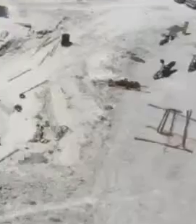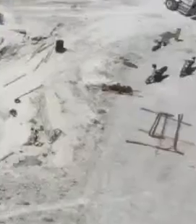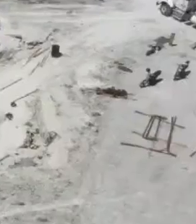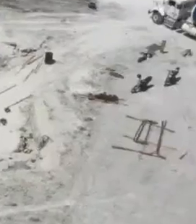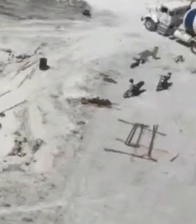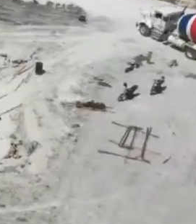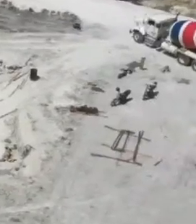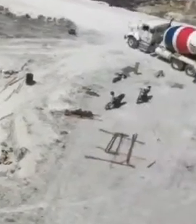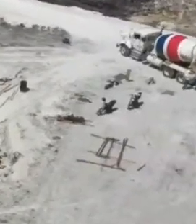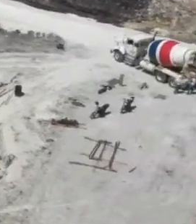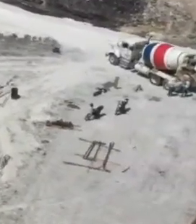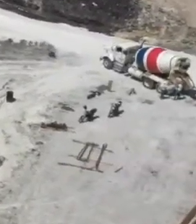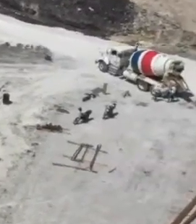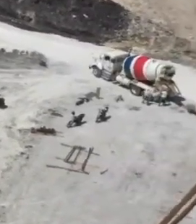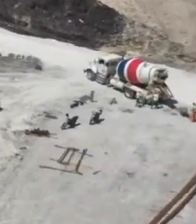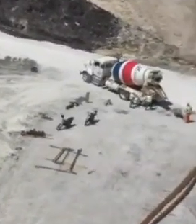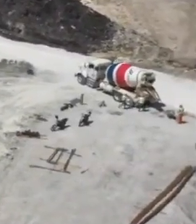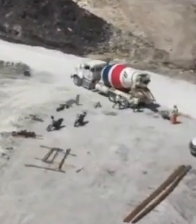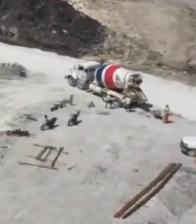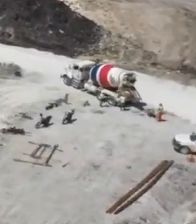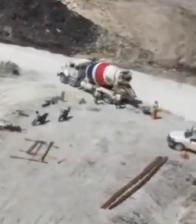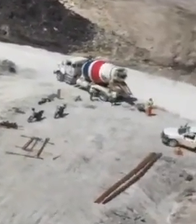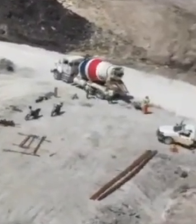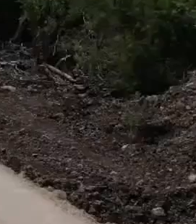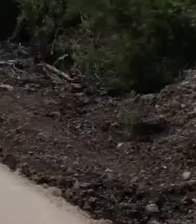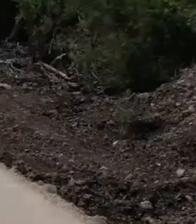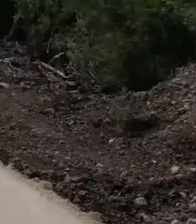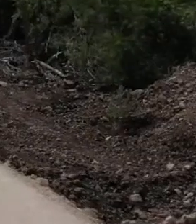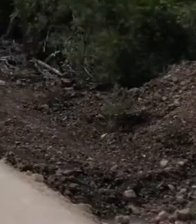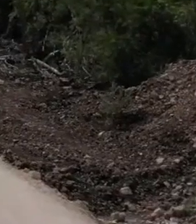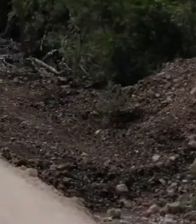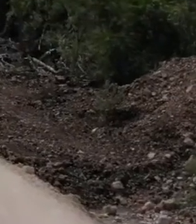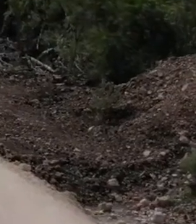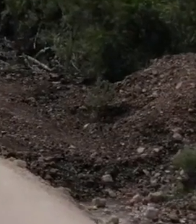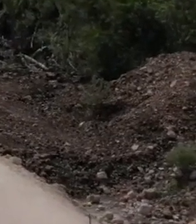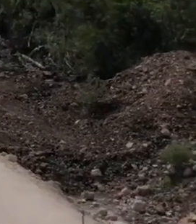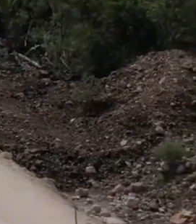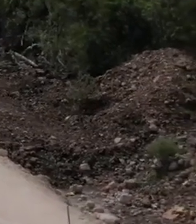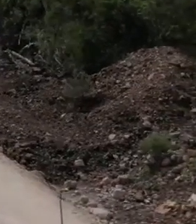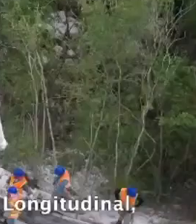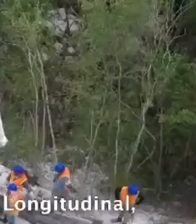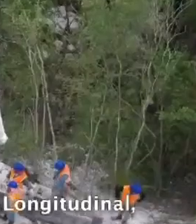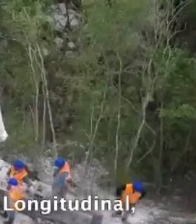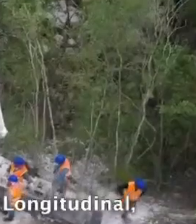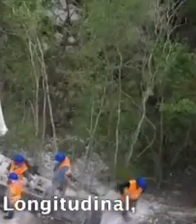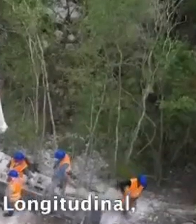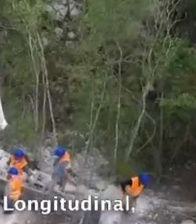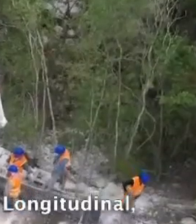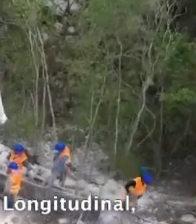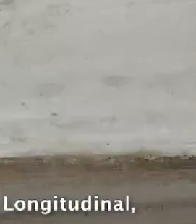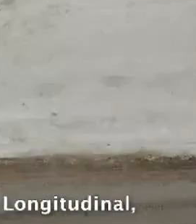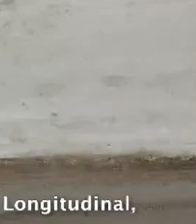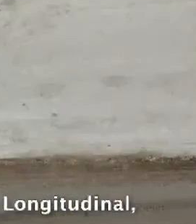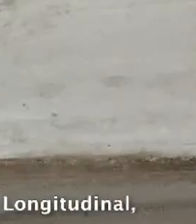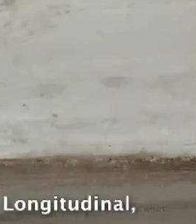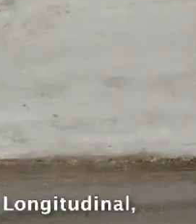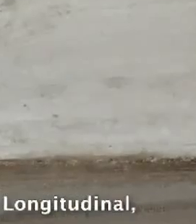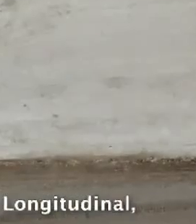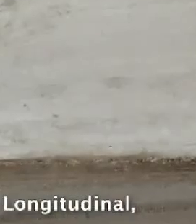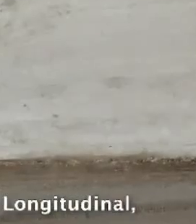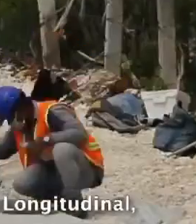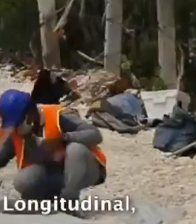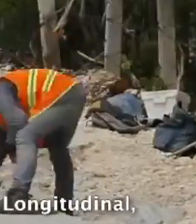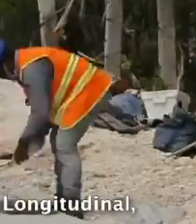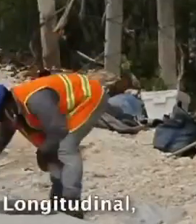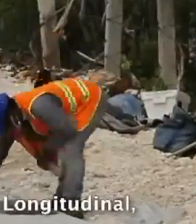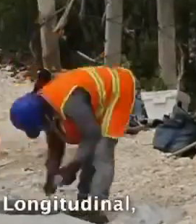primeros cuatro tramos del Tren Maya, ejecutamos 302 kilómetros de terracería. En el tramo 1, continuamos los